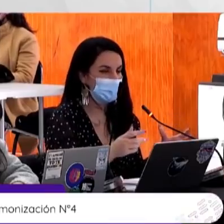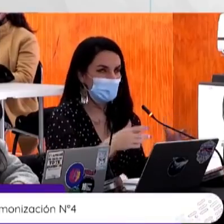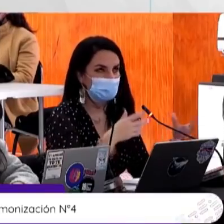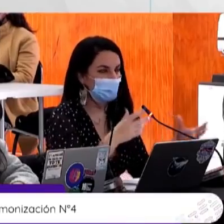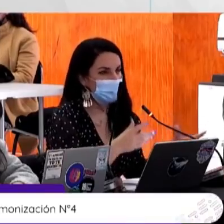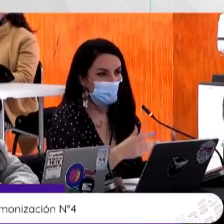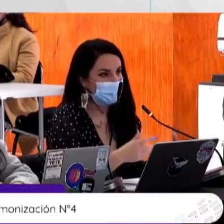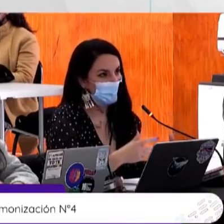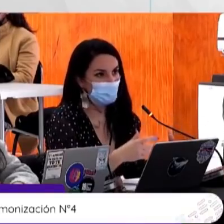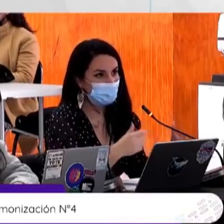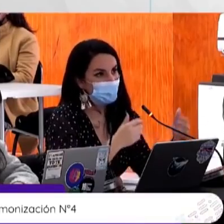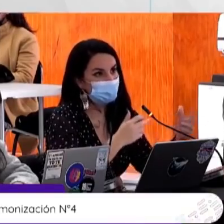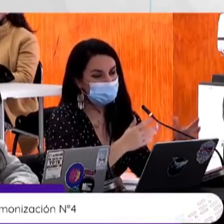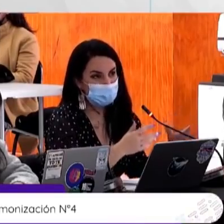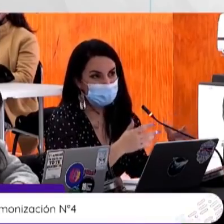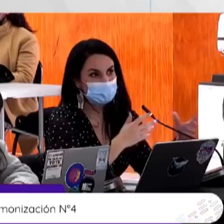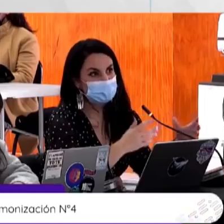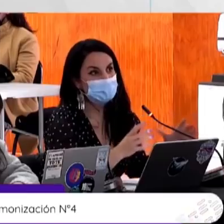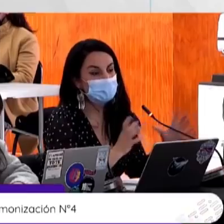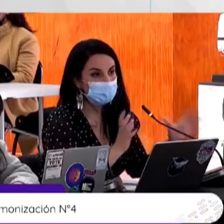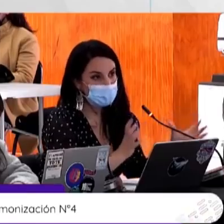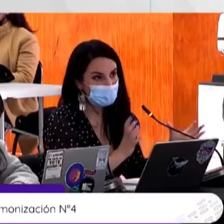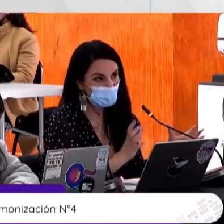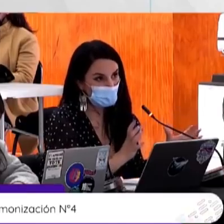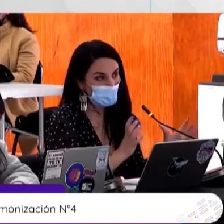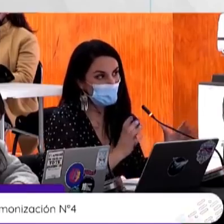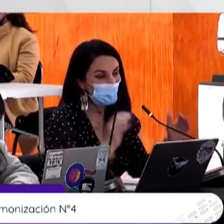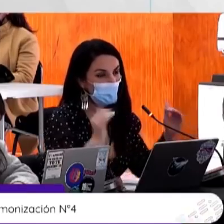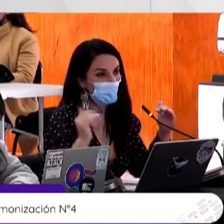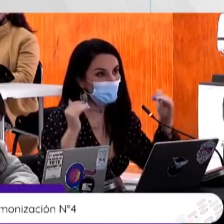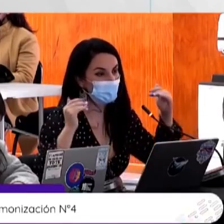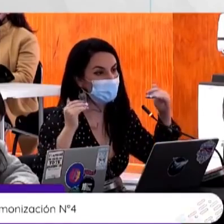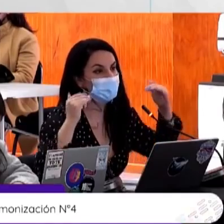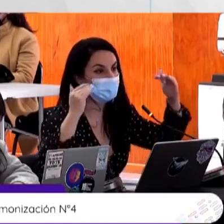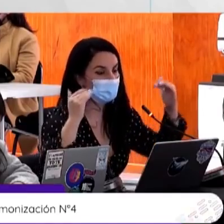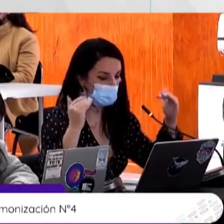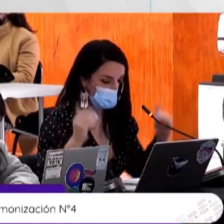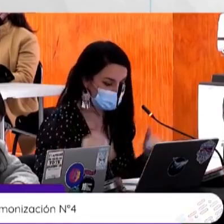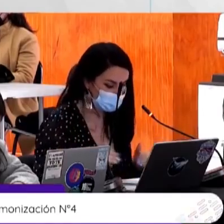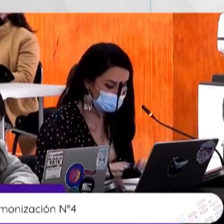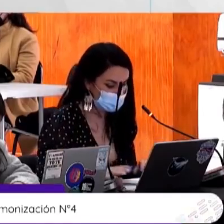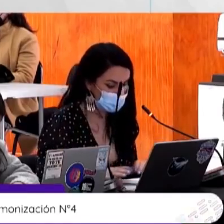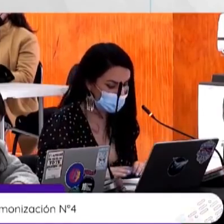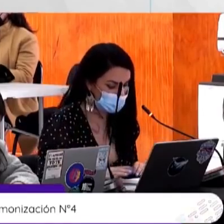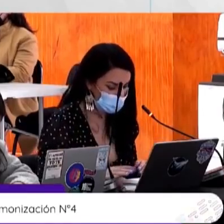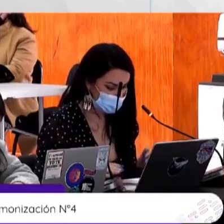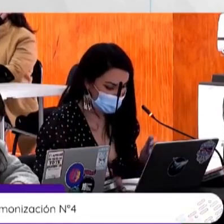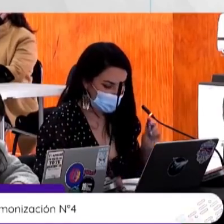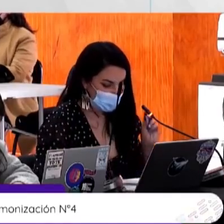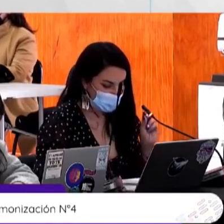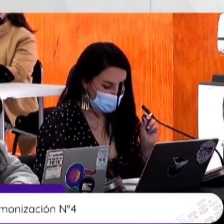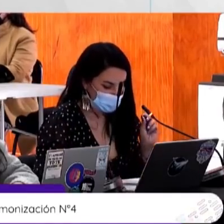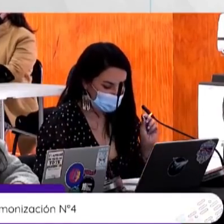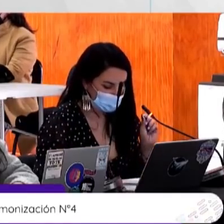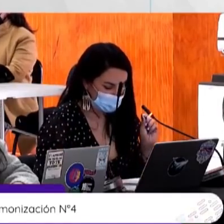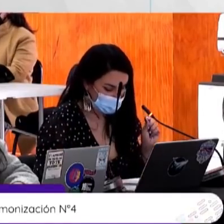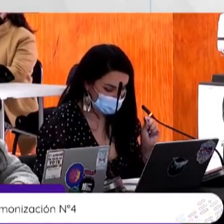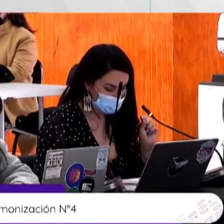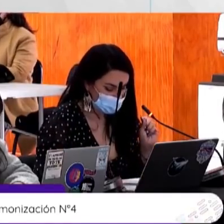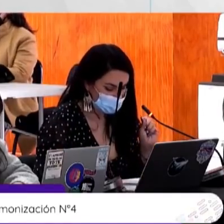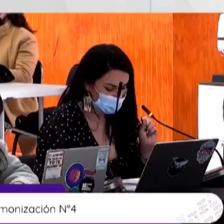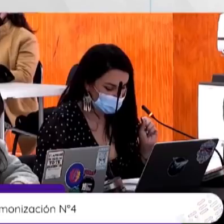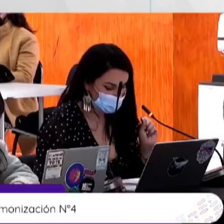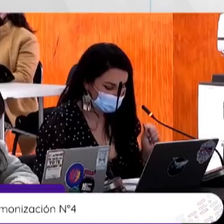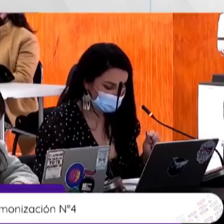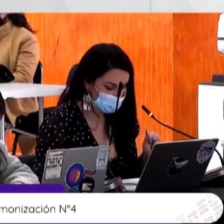primero es ponerse de acuerdo con la idea que van a tener. Y después aplicar esa idea, pero no de acuerdo al